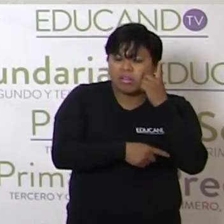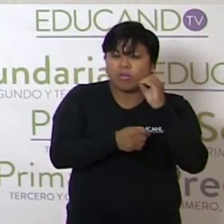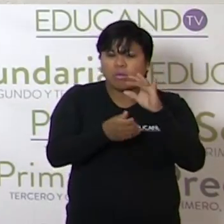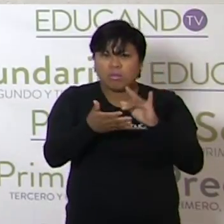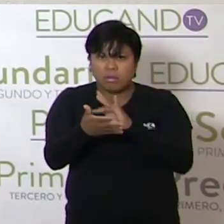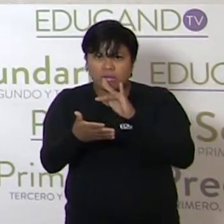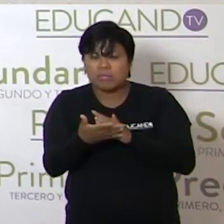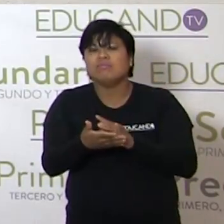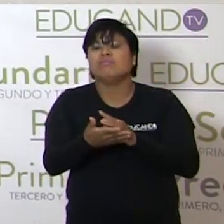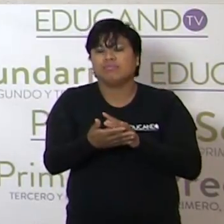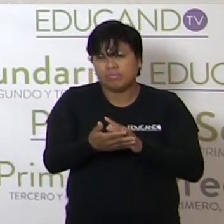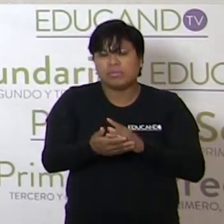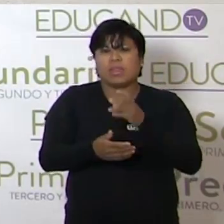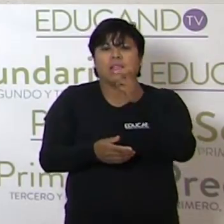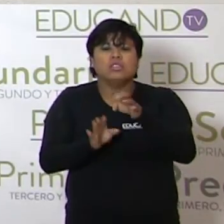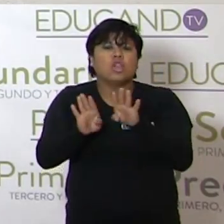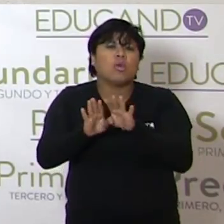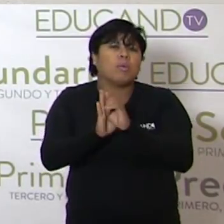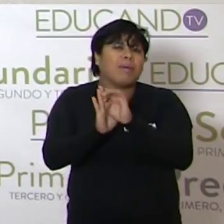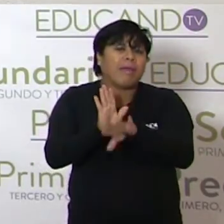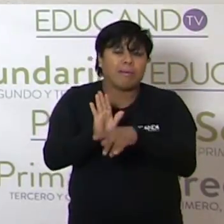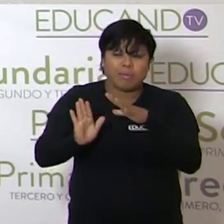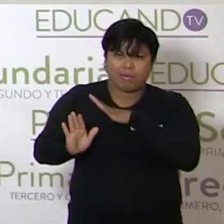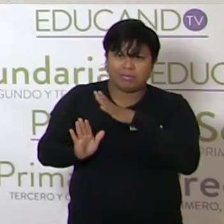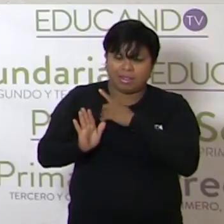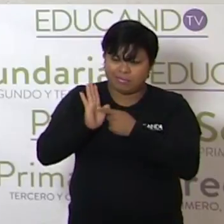Aquí estoy con algunos ejemplos de algunos hoteles